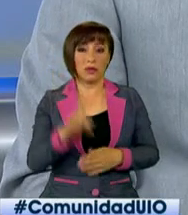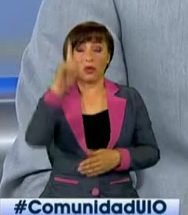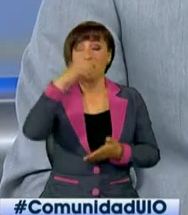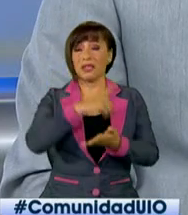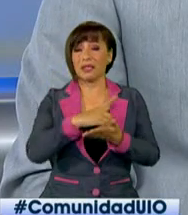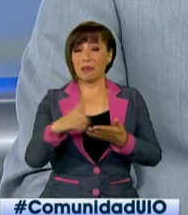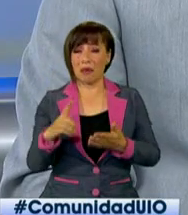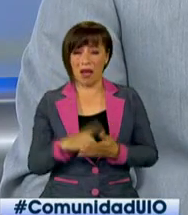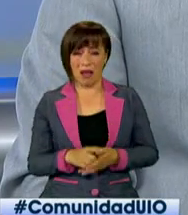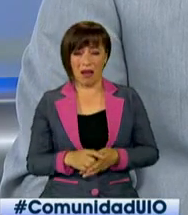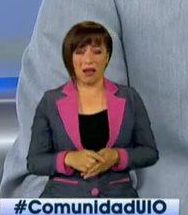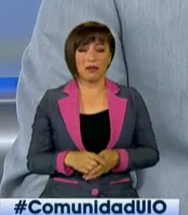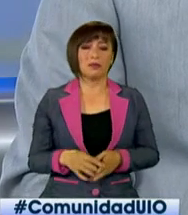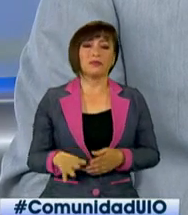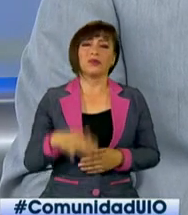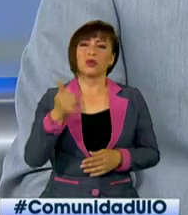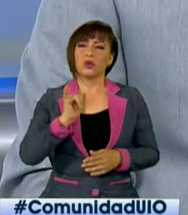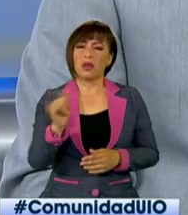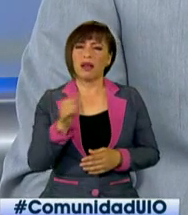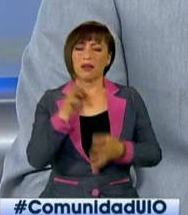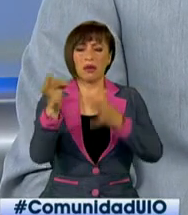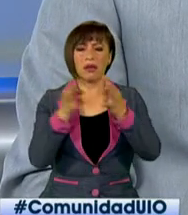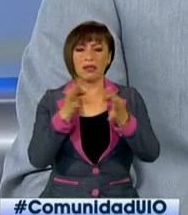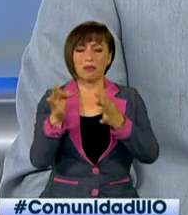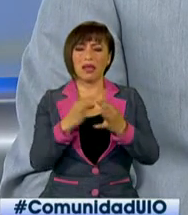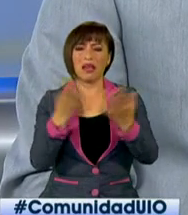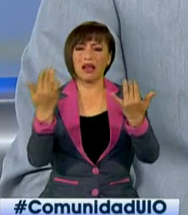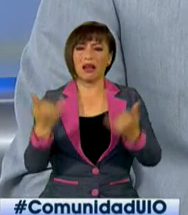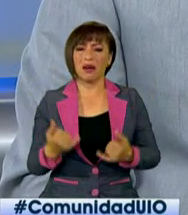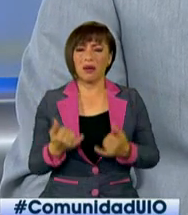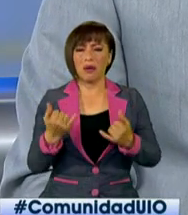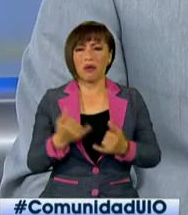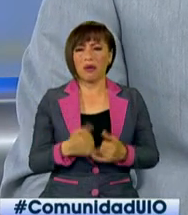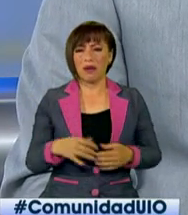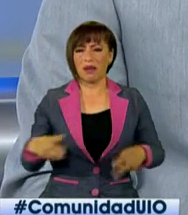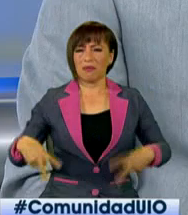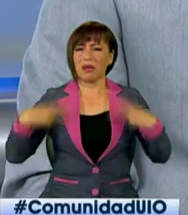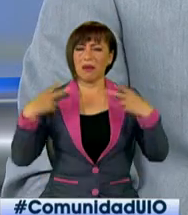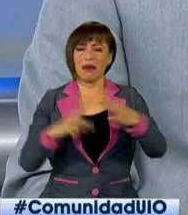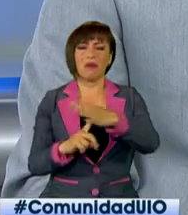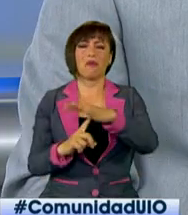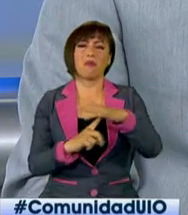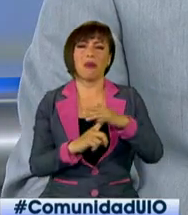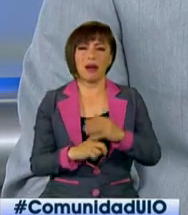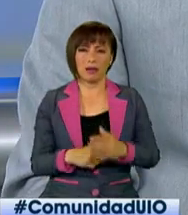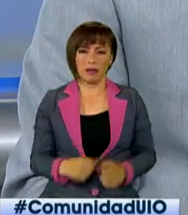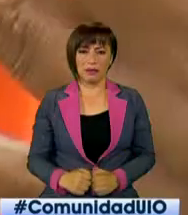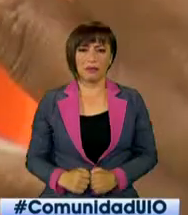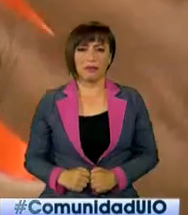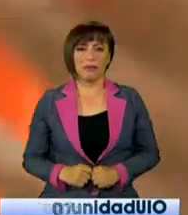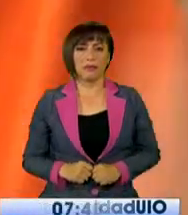su yerno, ella fue sacada de su casa y ahora pernocta en un parque. Conozcamos más de esta historia.